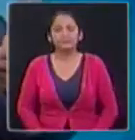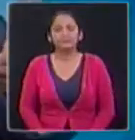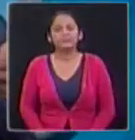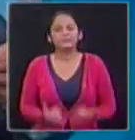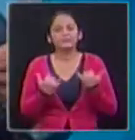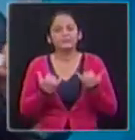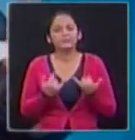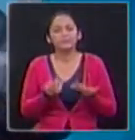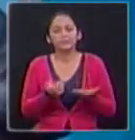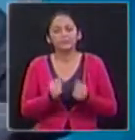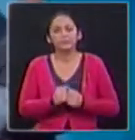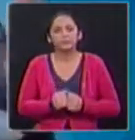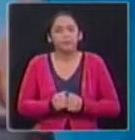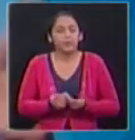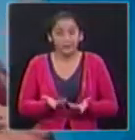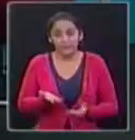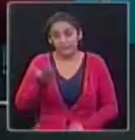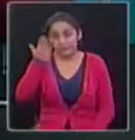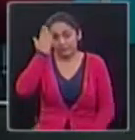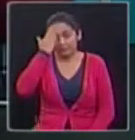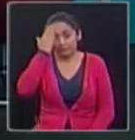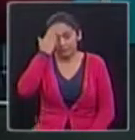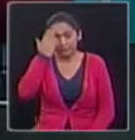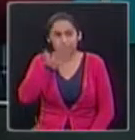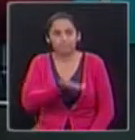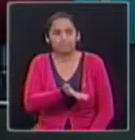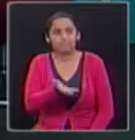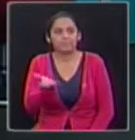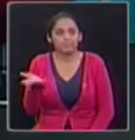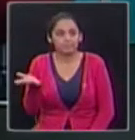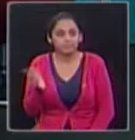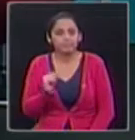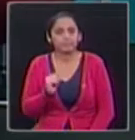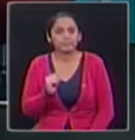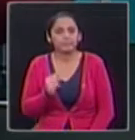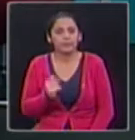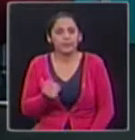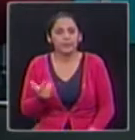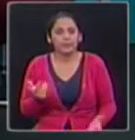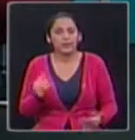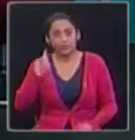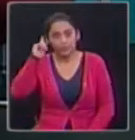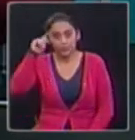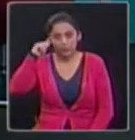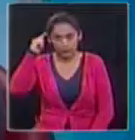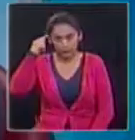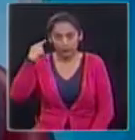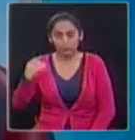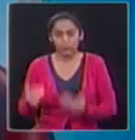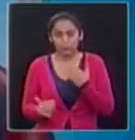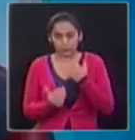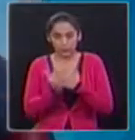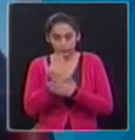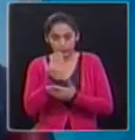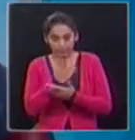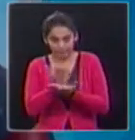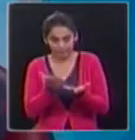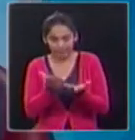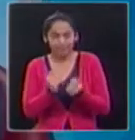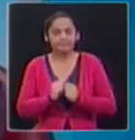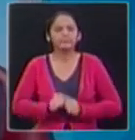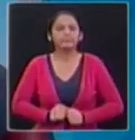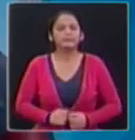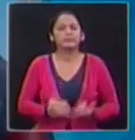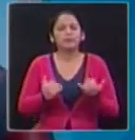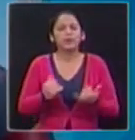perspectivas, a medida que vamos avanzando ya con los días y las semanas de este nuevo gobierno, ¿ven ustedes el